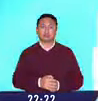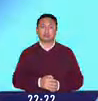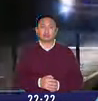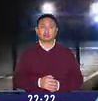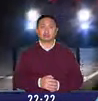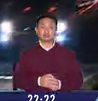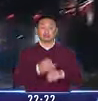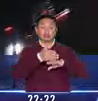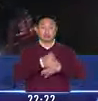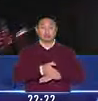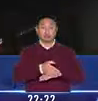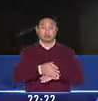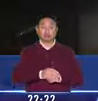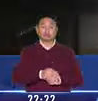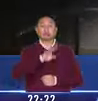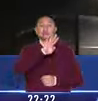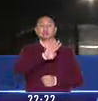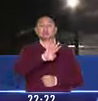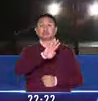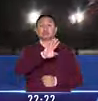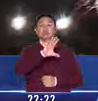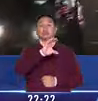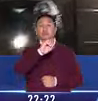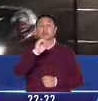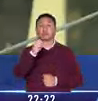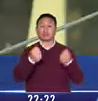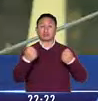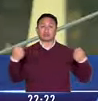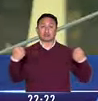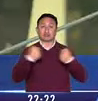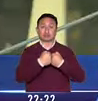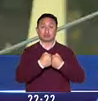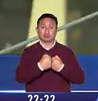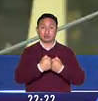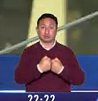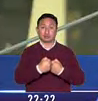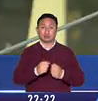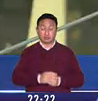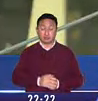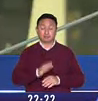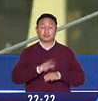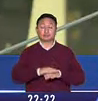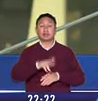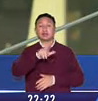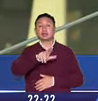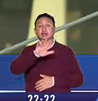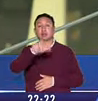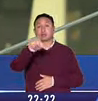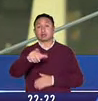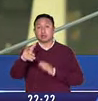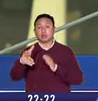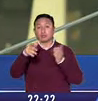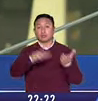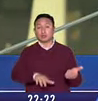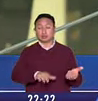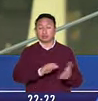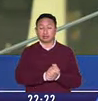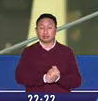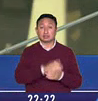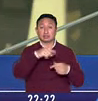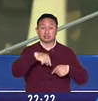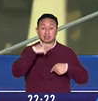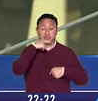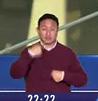Más adelante, alrededor de 400 siniestros de tránsito dejó como resultado 35 personas fallecidas en